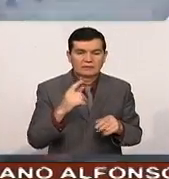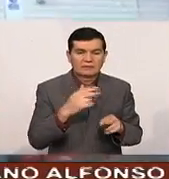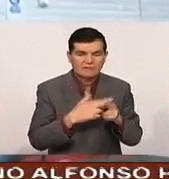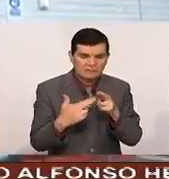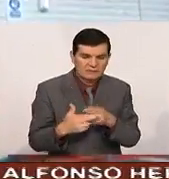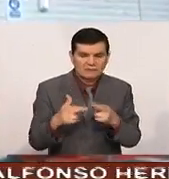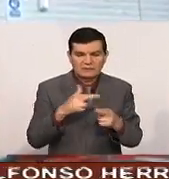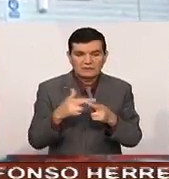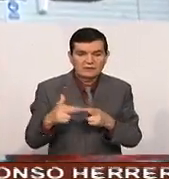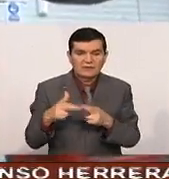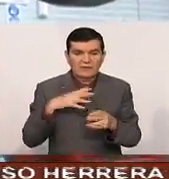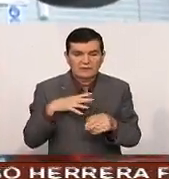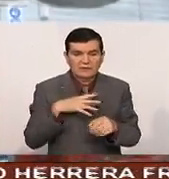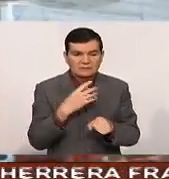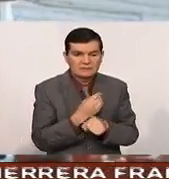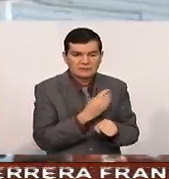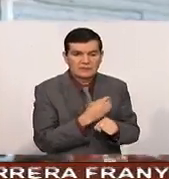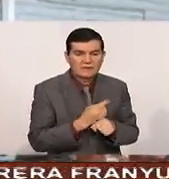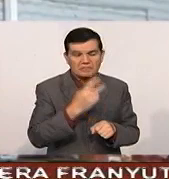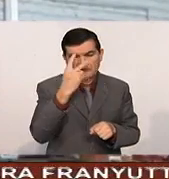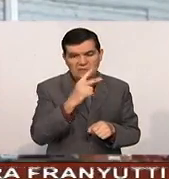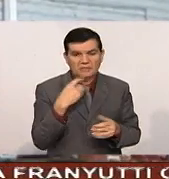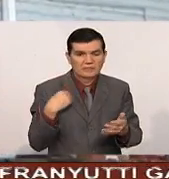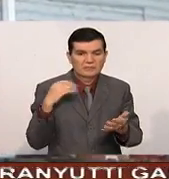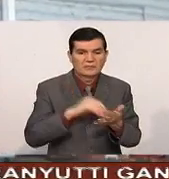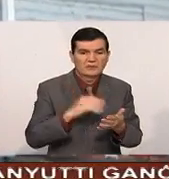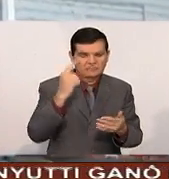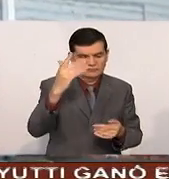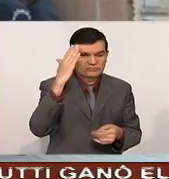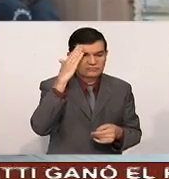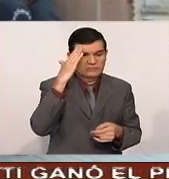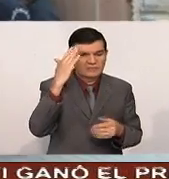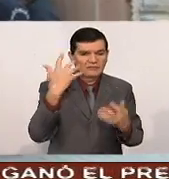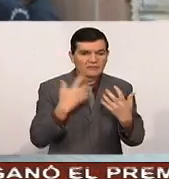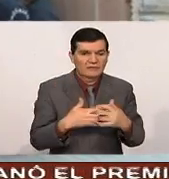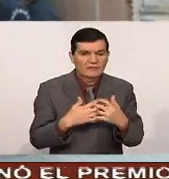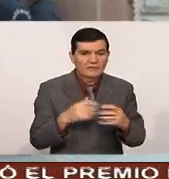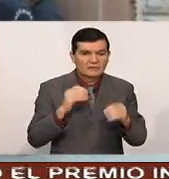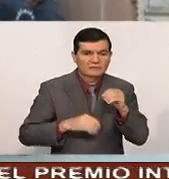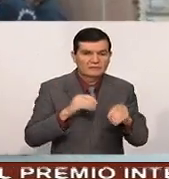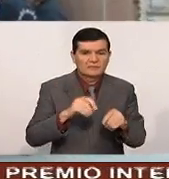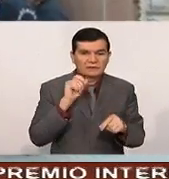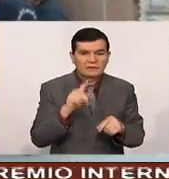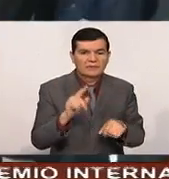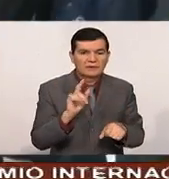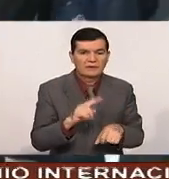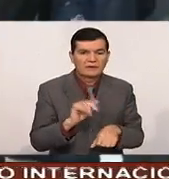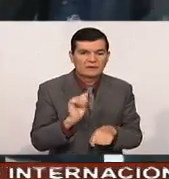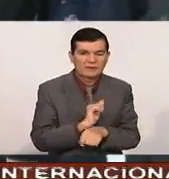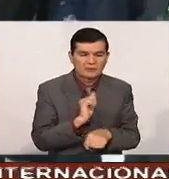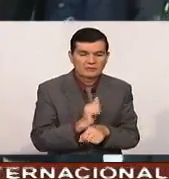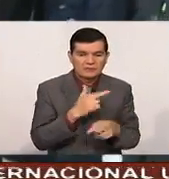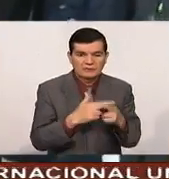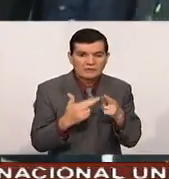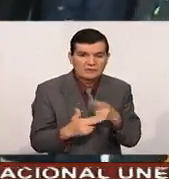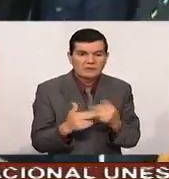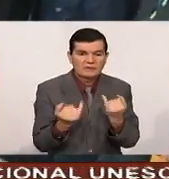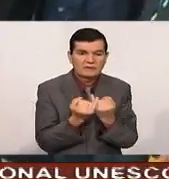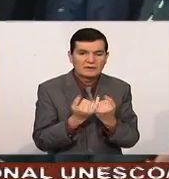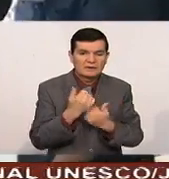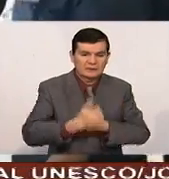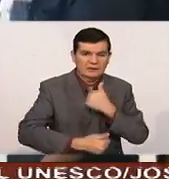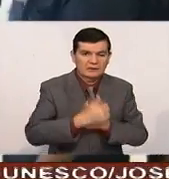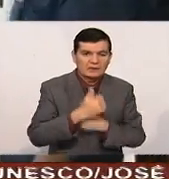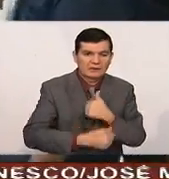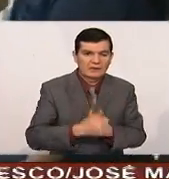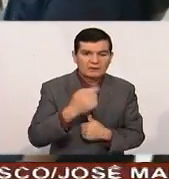autopartes que se van generando alrededor. México se está posicionando como un gran líder en el diseño también de las autopartes, y por lo tanto las carreras